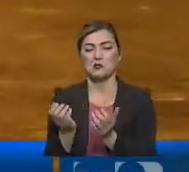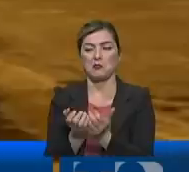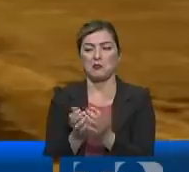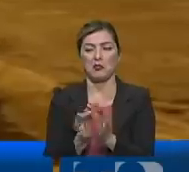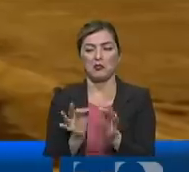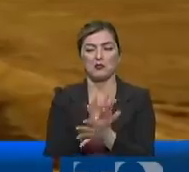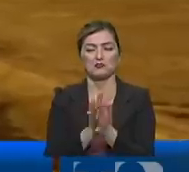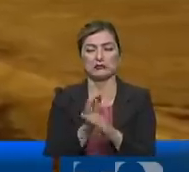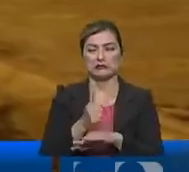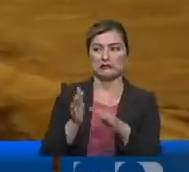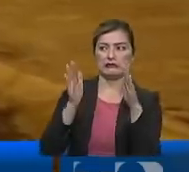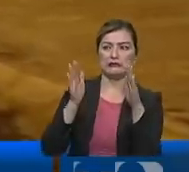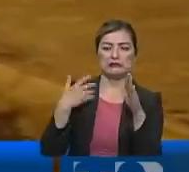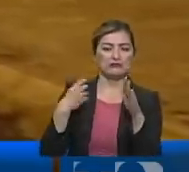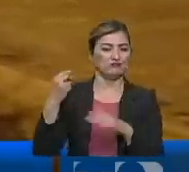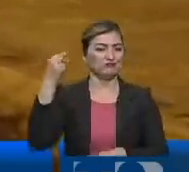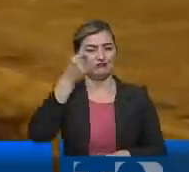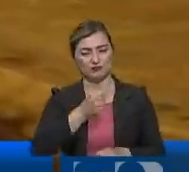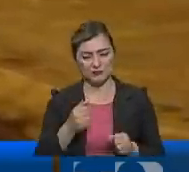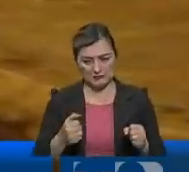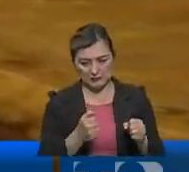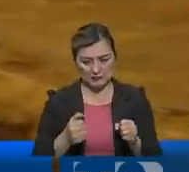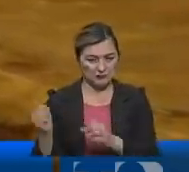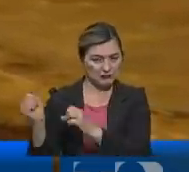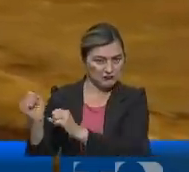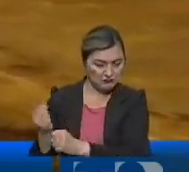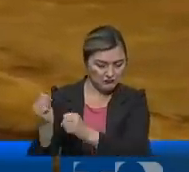Las autoridades escucharon el problema y de inmediato una cuadrilla de la